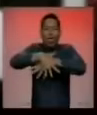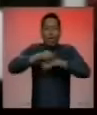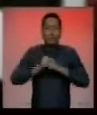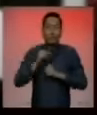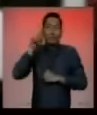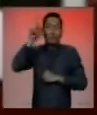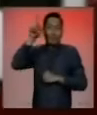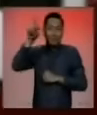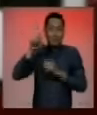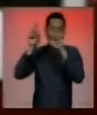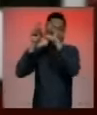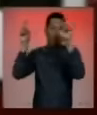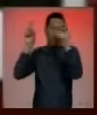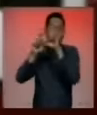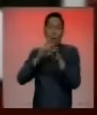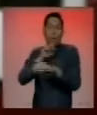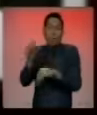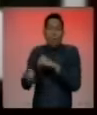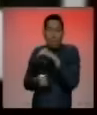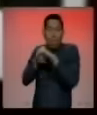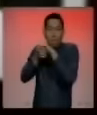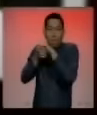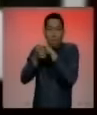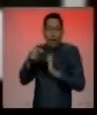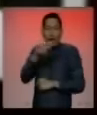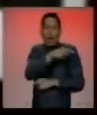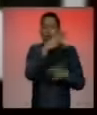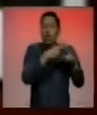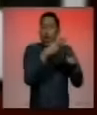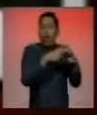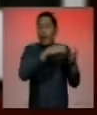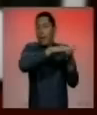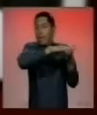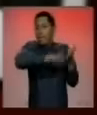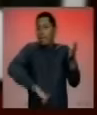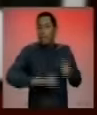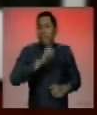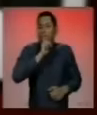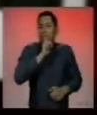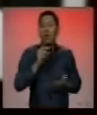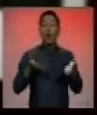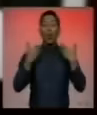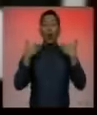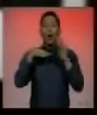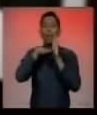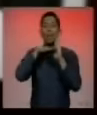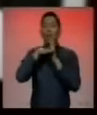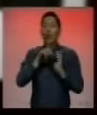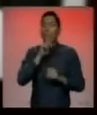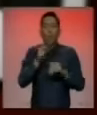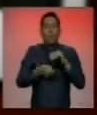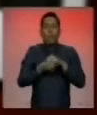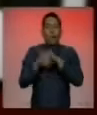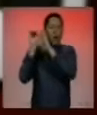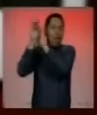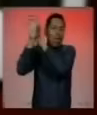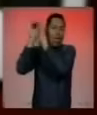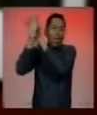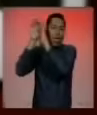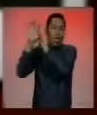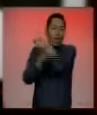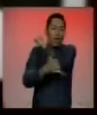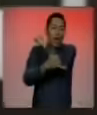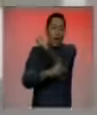Delaware para esconder que eran los titulares de las acciones del Banco de Guayaquil y mantenerlas en el exterior durante la